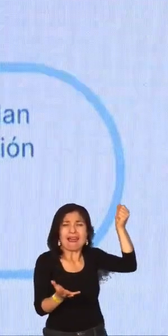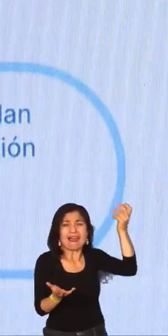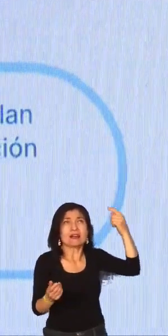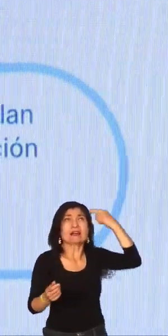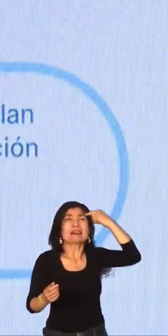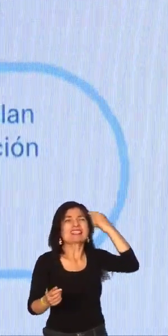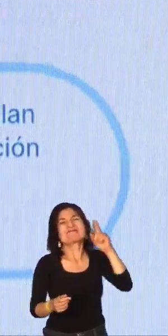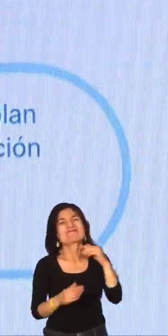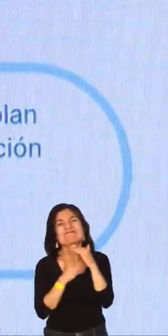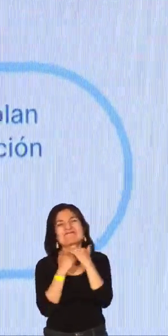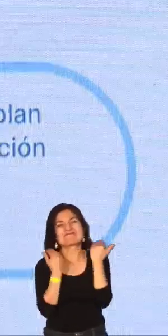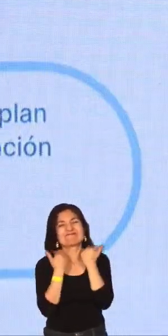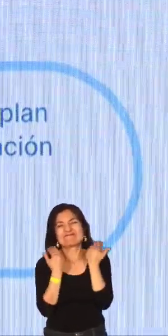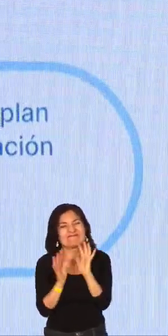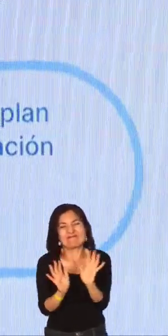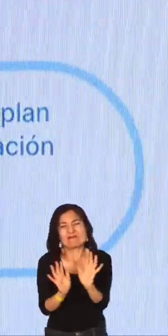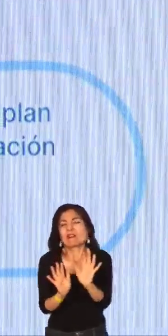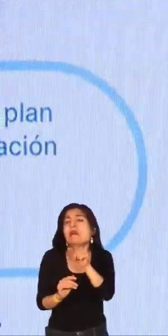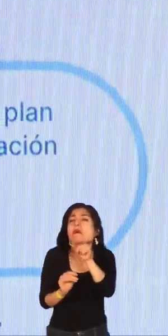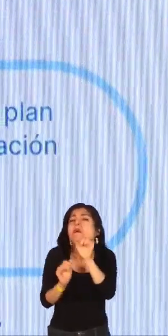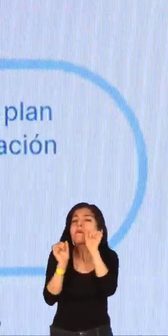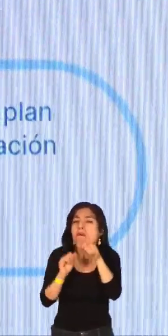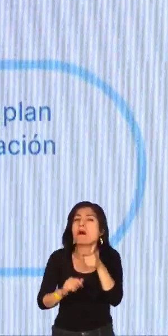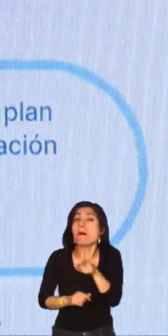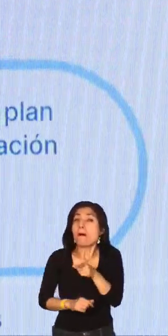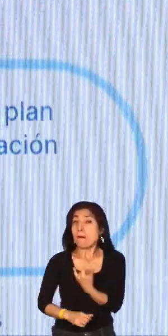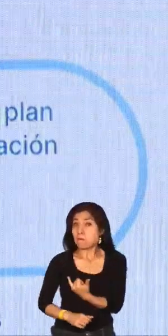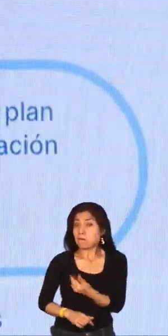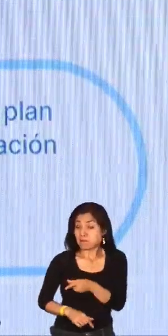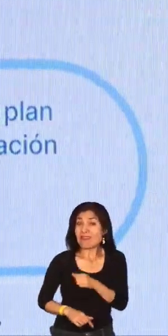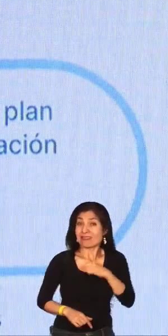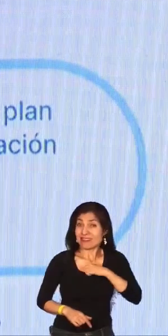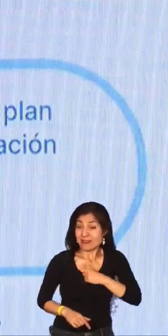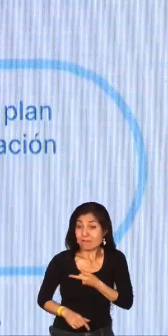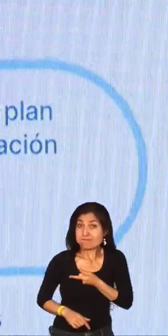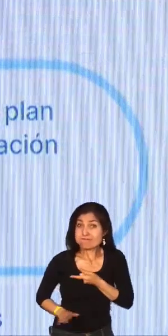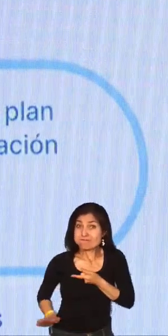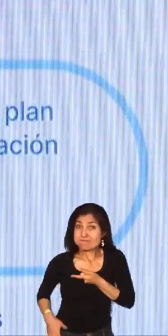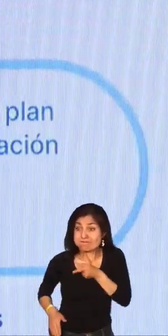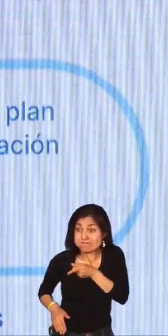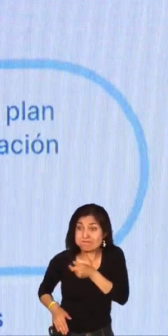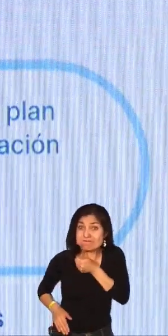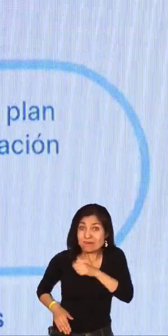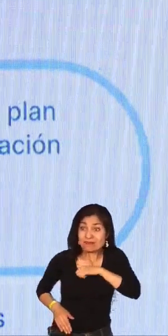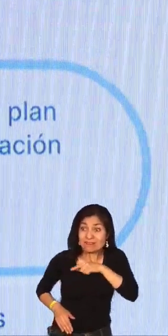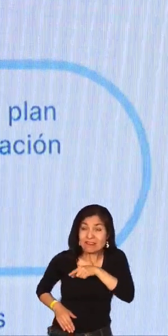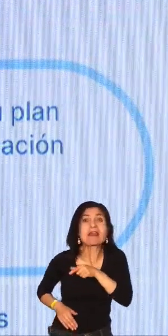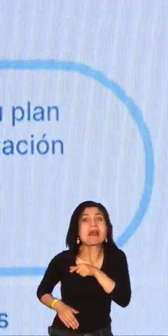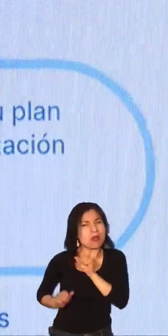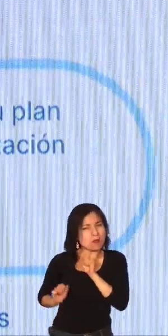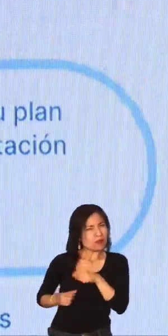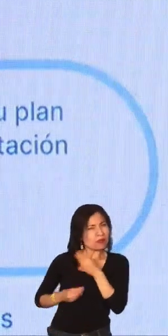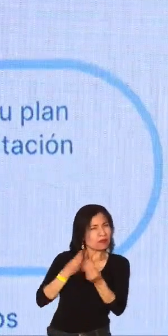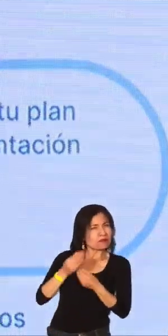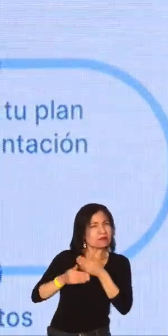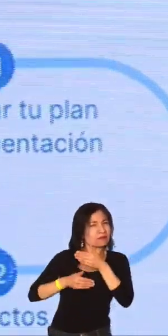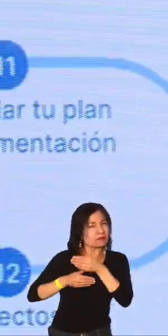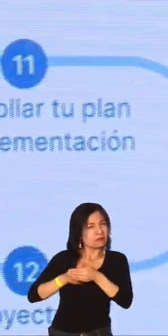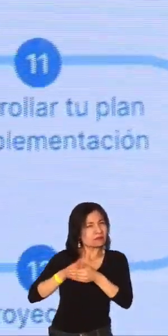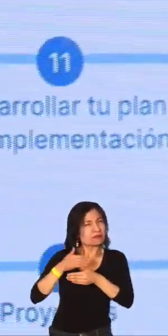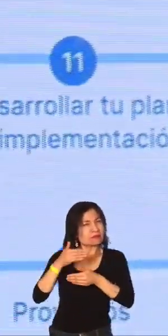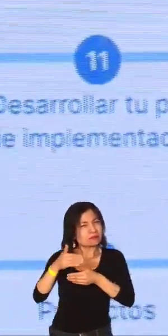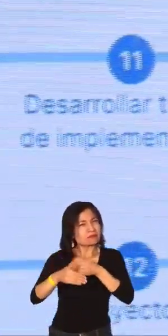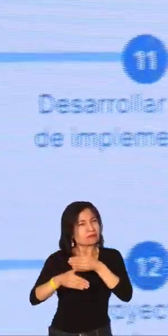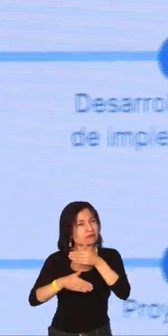inalcanzable. Pensemos con lo que tenemos, qué podemos hacer, pensemos cuáles son los pasos para que vayamos poco a poco creando